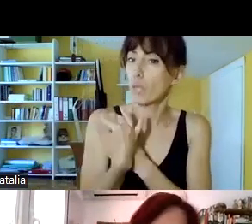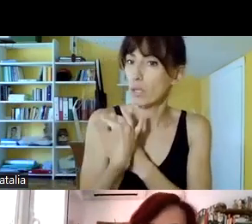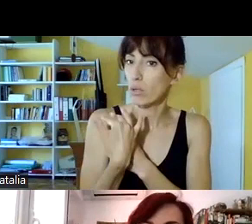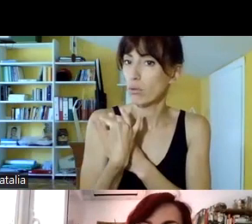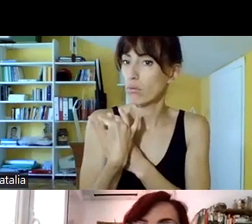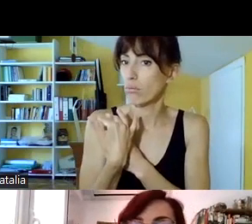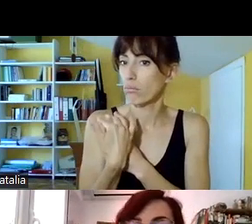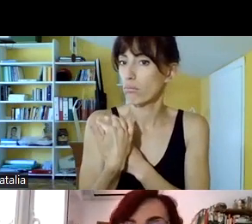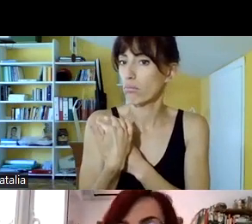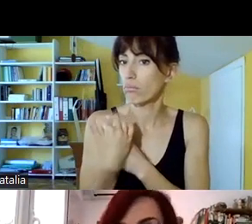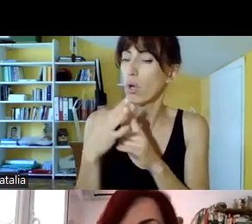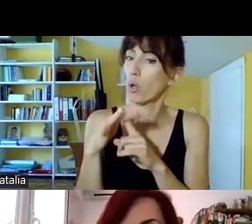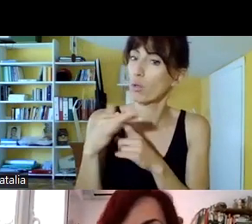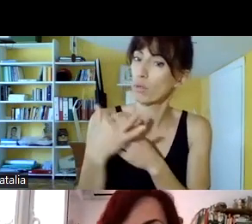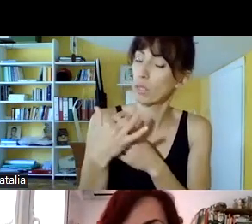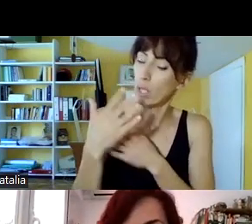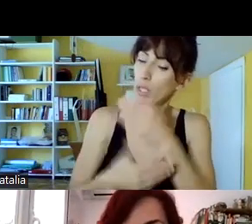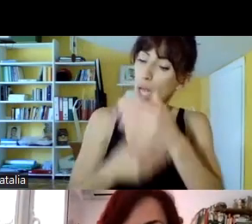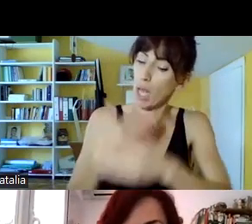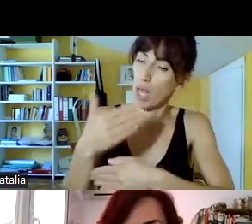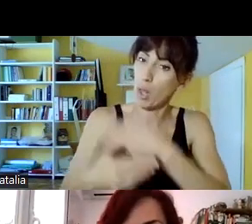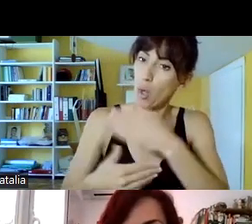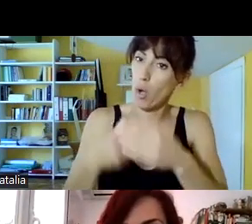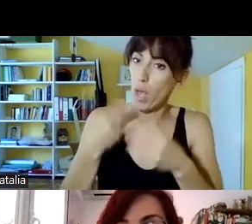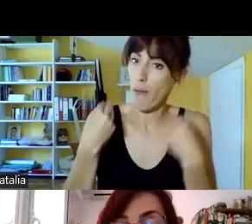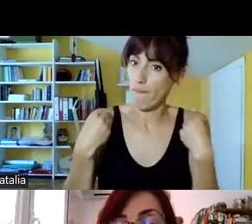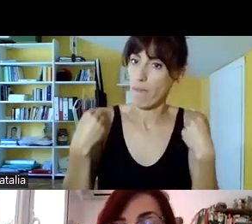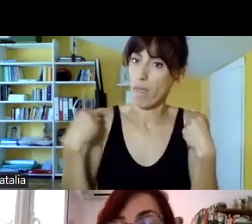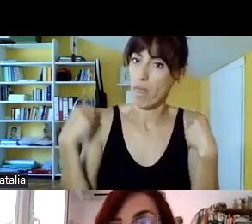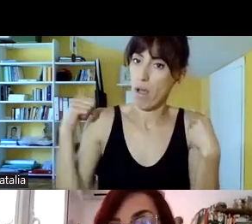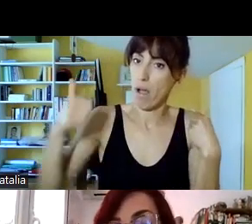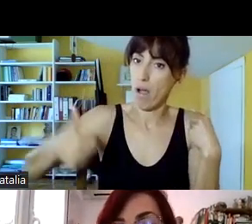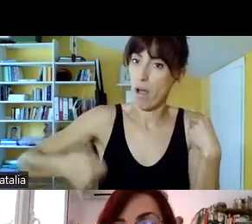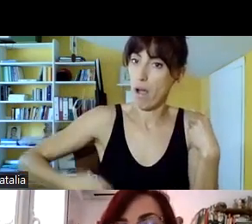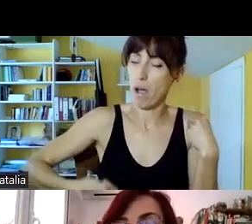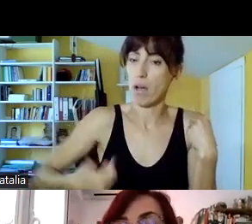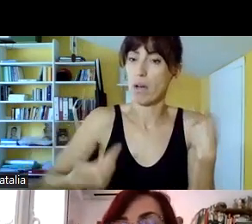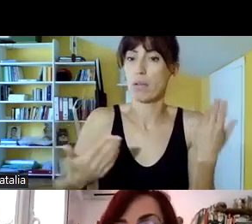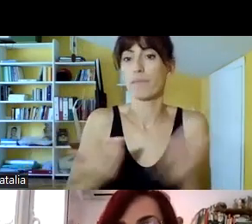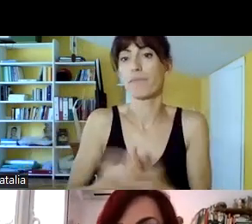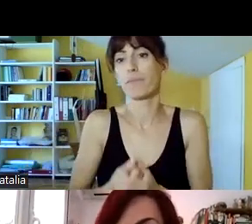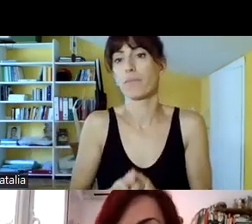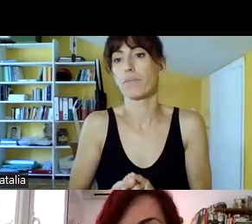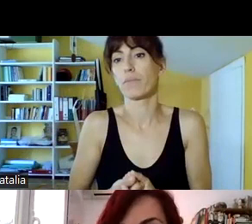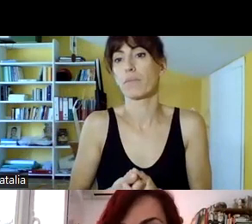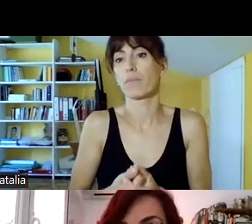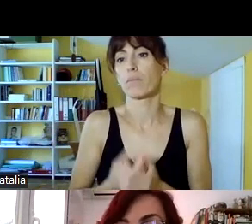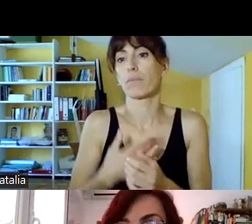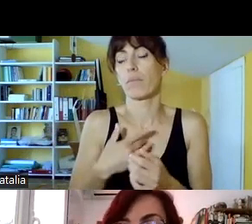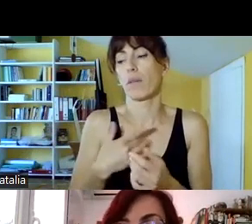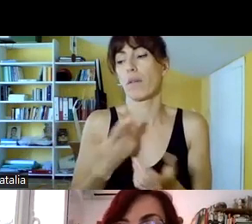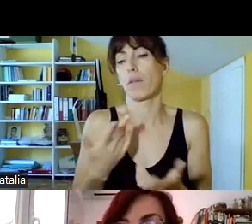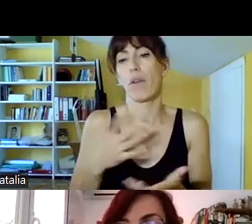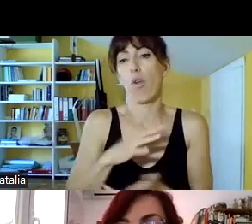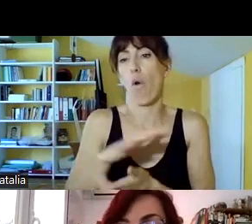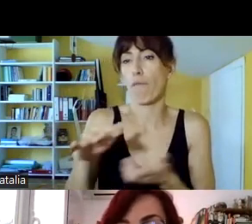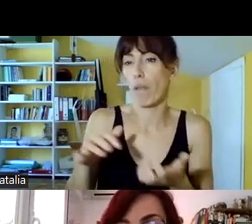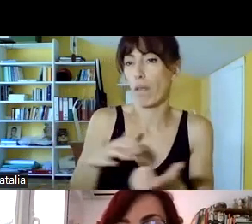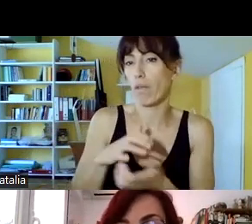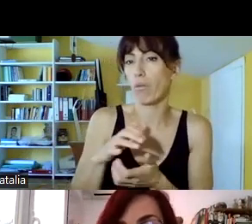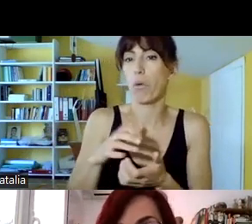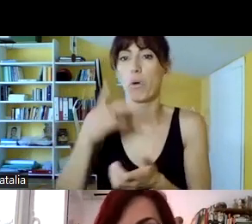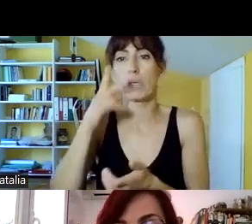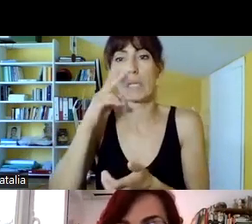en una trayectoria biográfica y sin todos esos conflictos de interés de expertos,